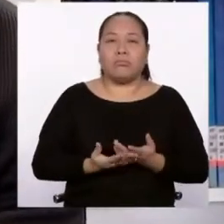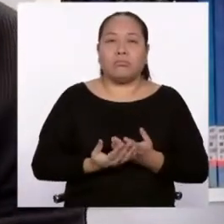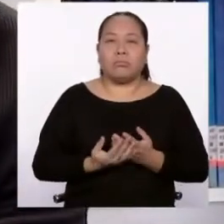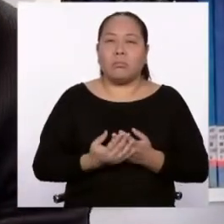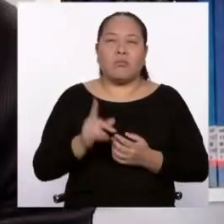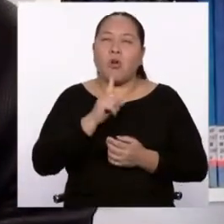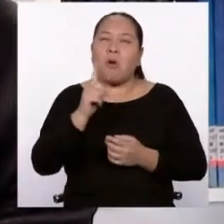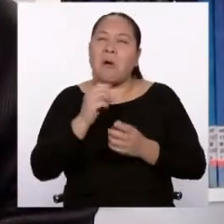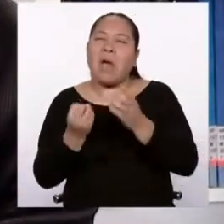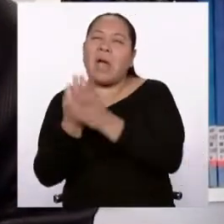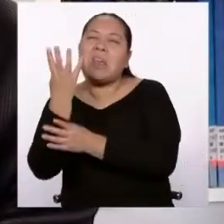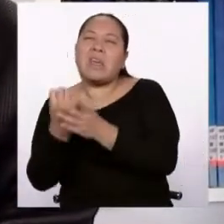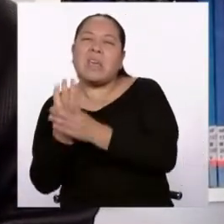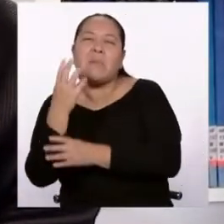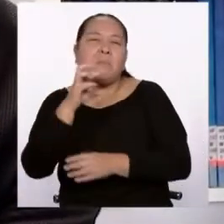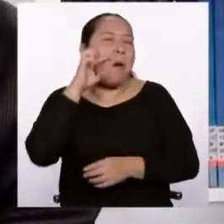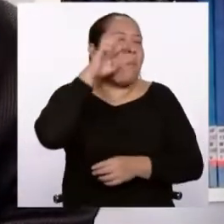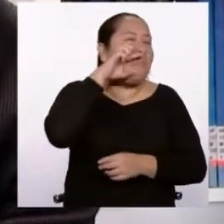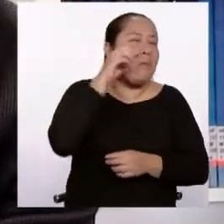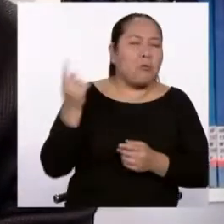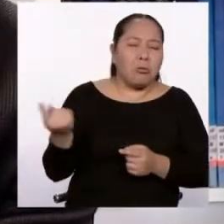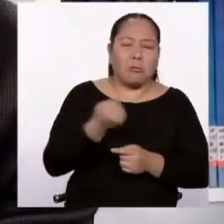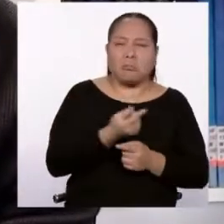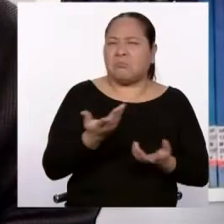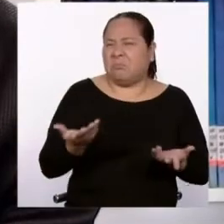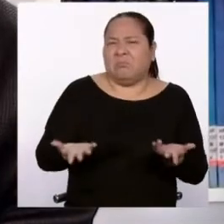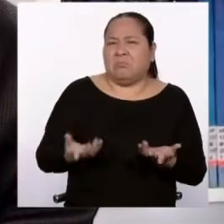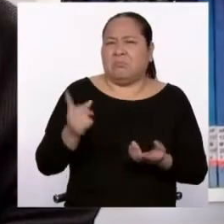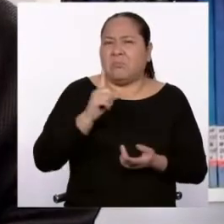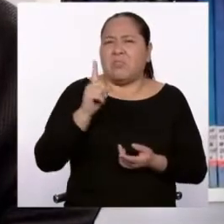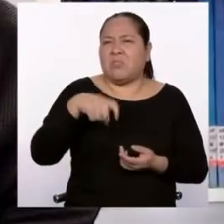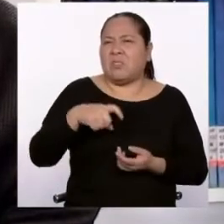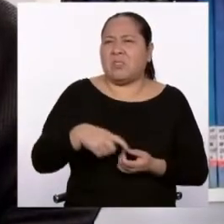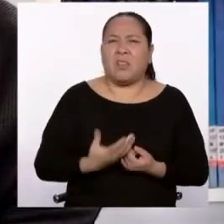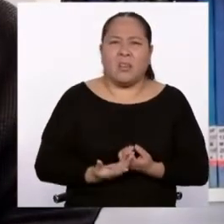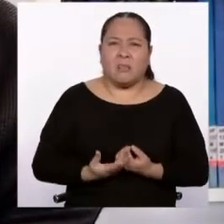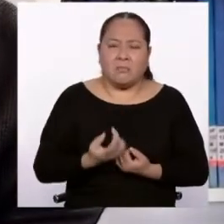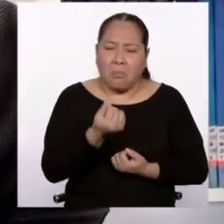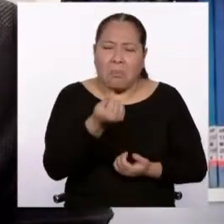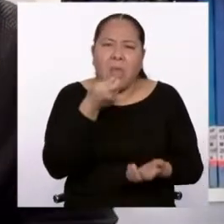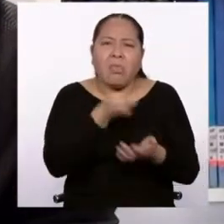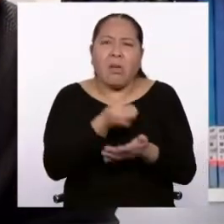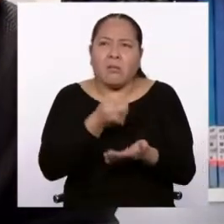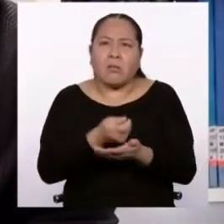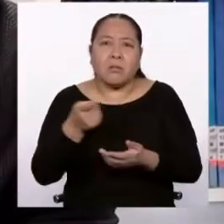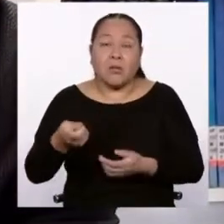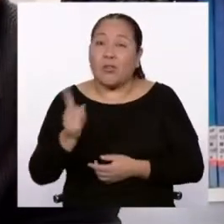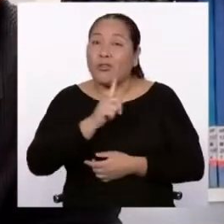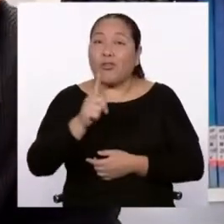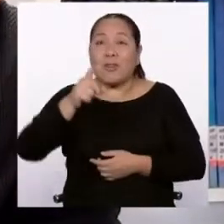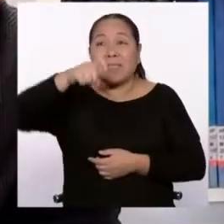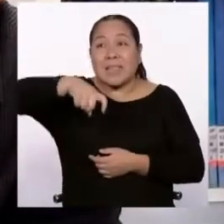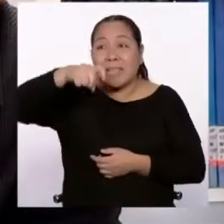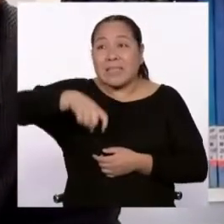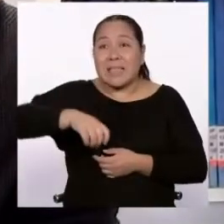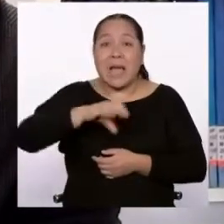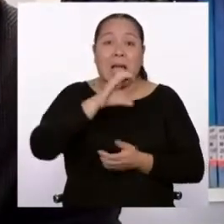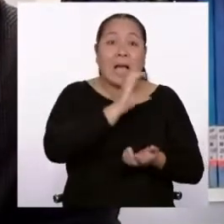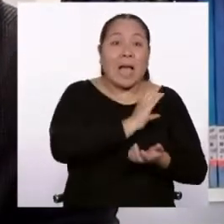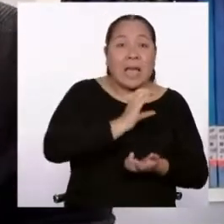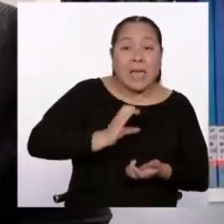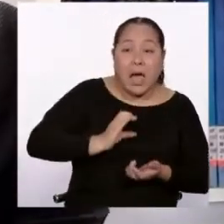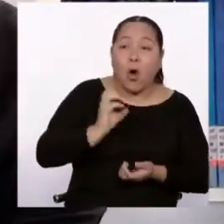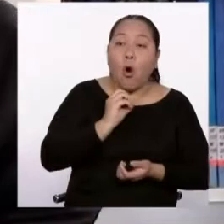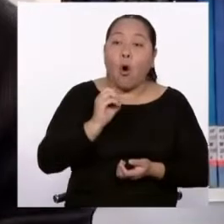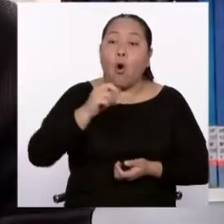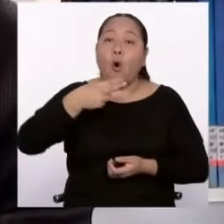Arequipa-Puno, que fue el primero que se hizo, ¿no? Y que económicamente no era tan rentable como la línea del Callao de Huacho a